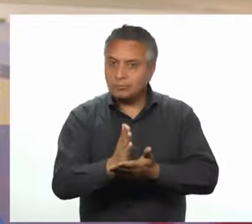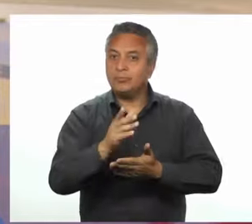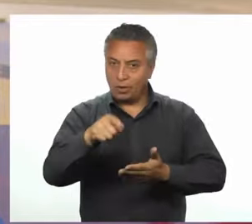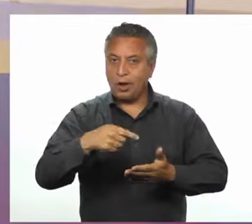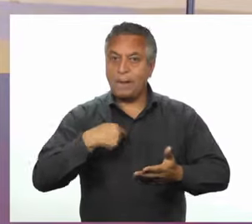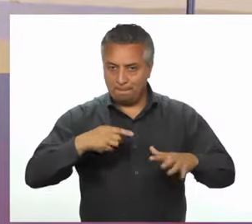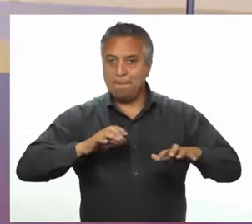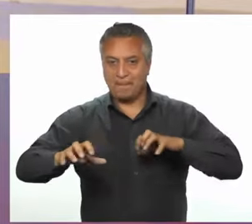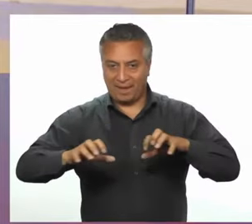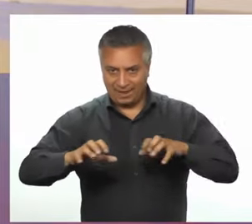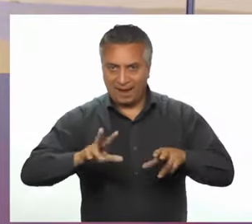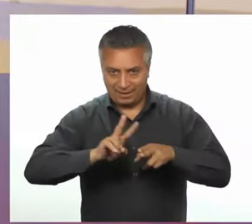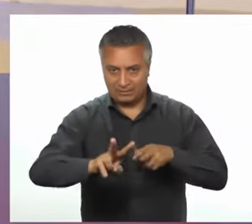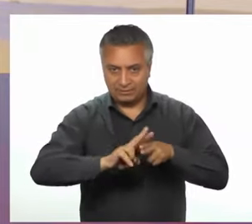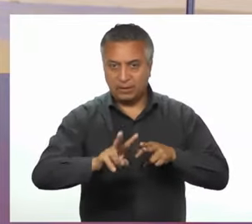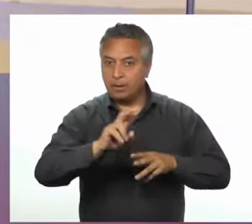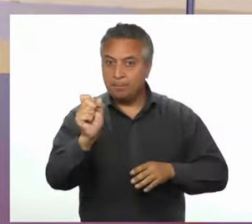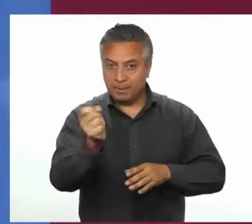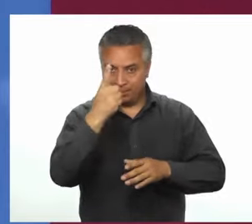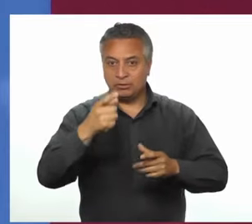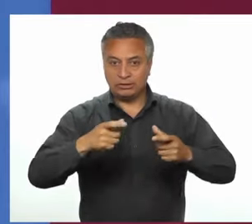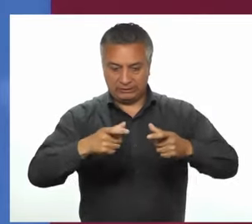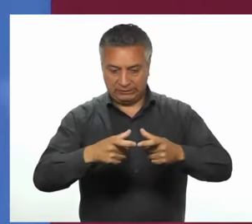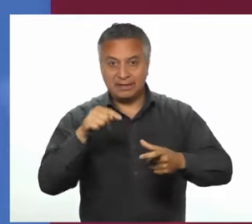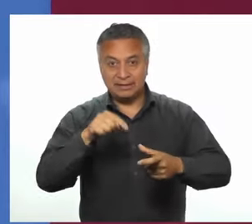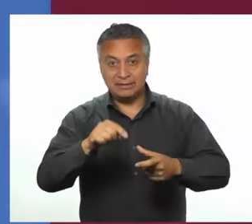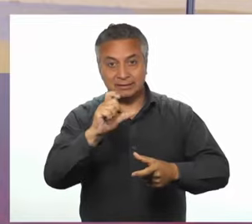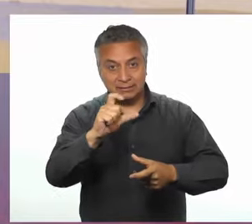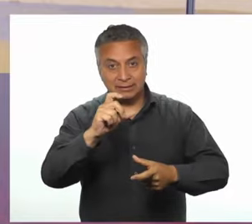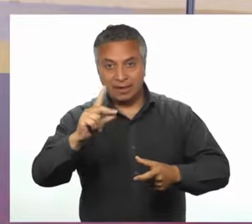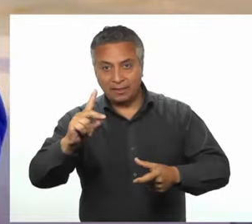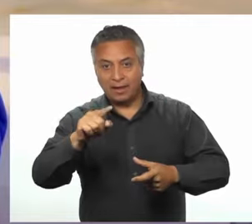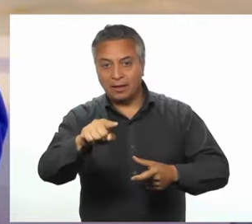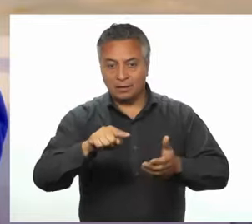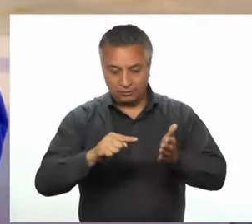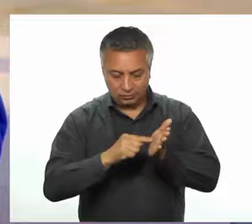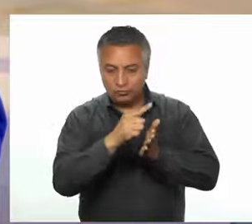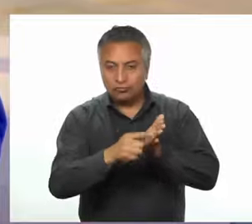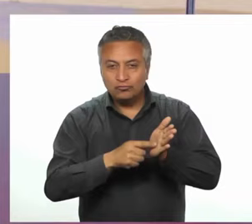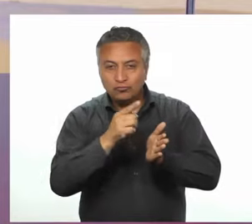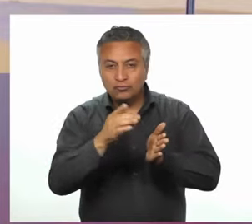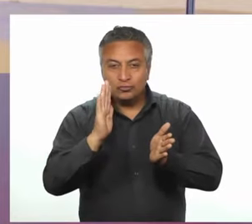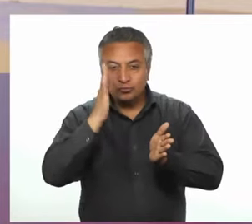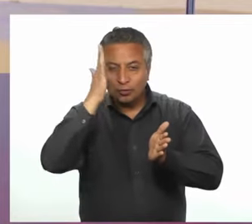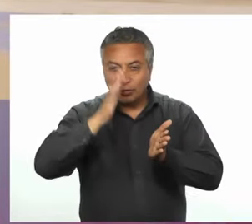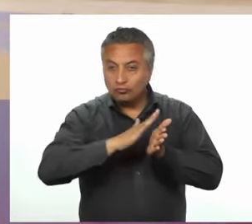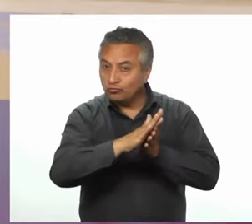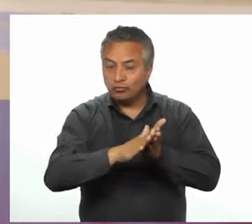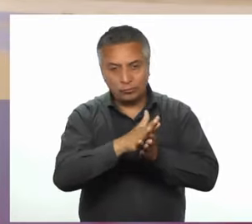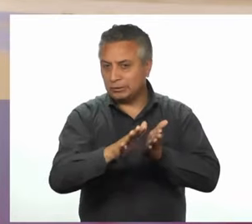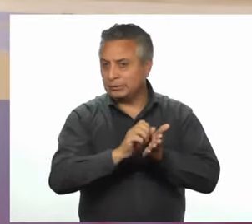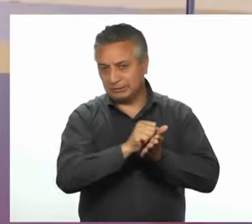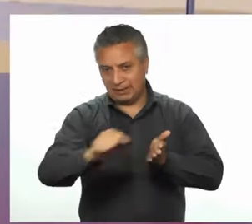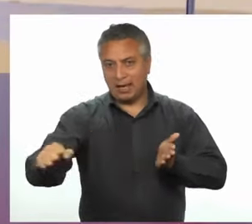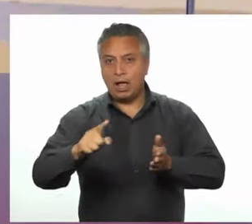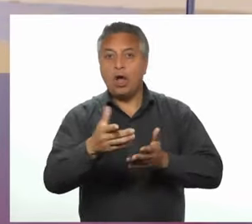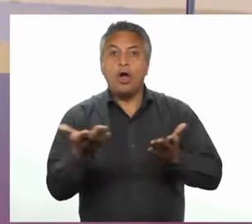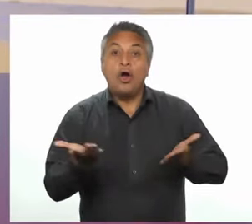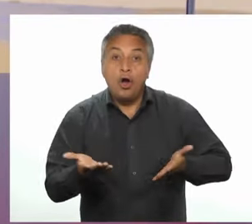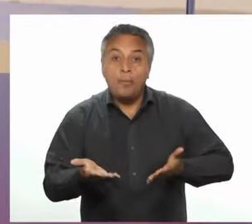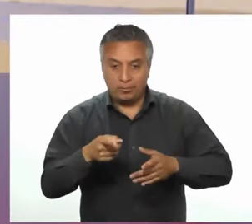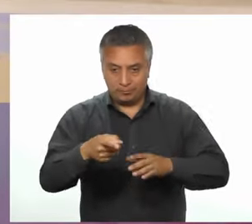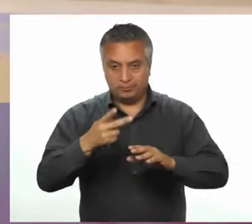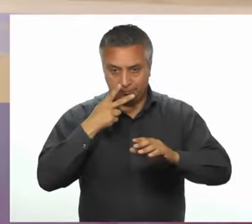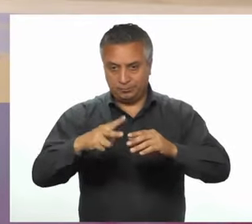nuestros materiales. Primero que todo, debemos tomar nuestro CD y retirar esta cubierta que tiene. ¿Cómo lo haremos?